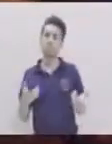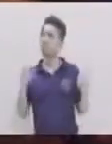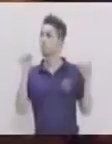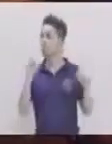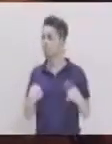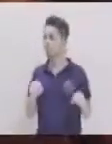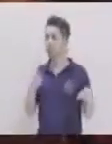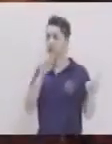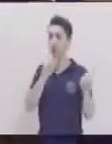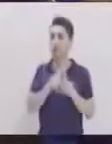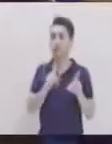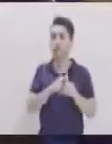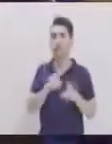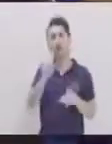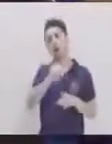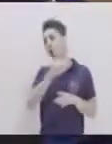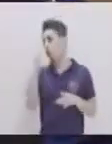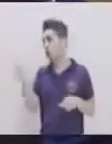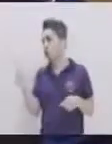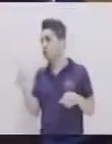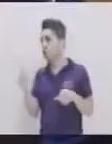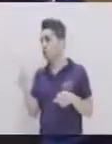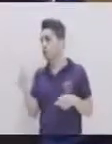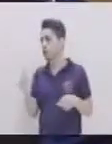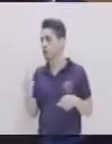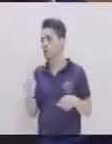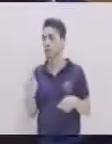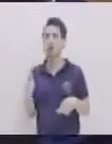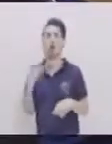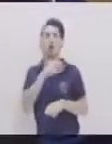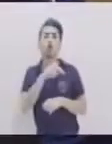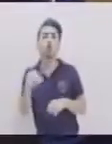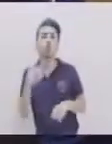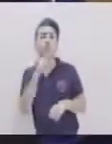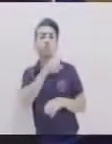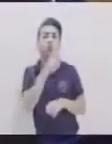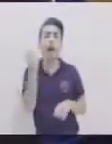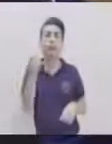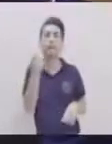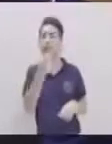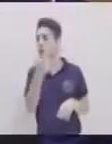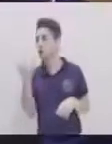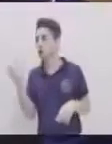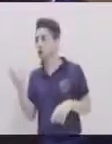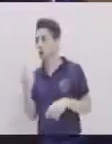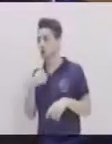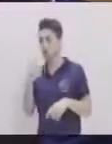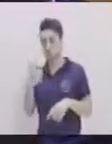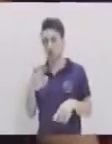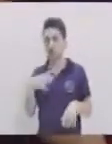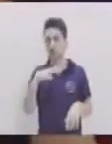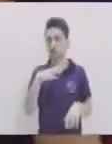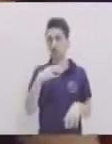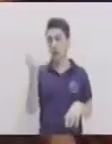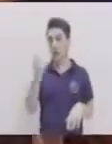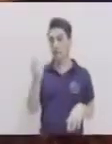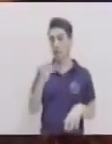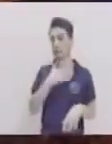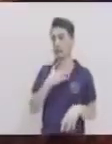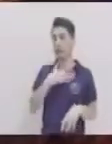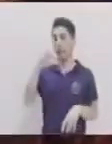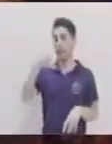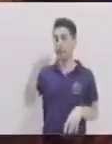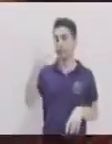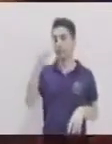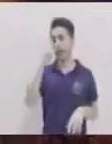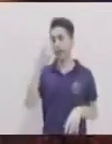personas que tú más quieras, de tu familia, sino que también lo puedes hacer con los nombres de tus amigos. Yo tengo una